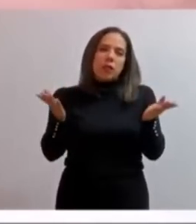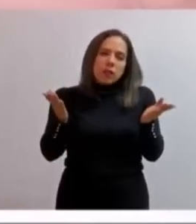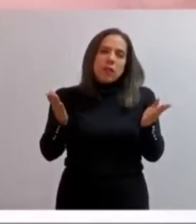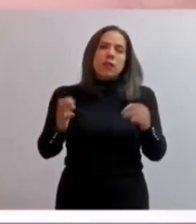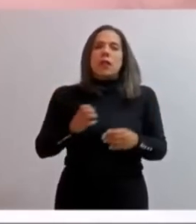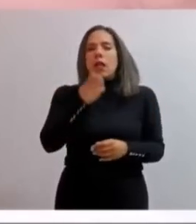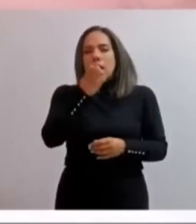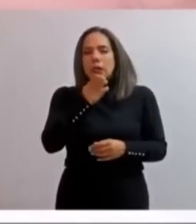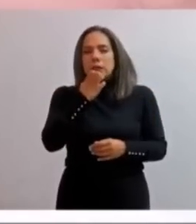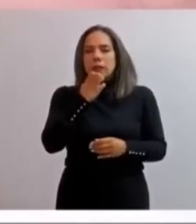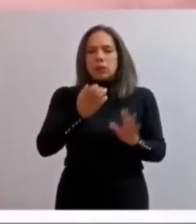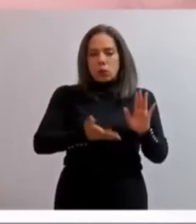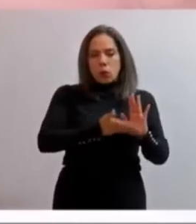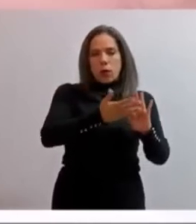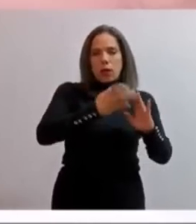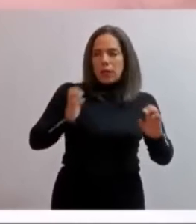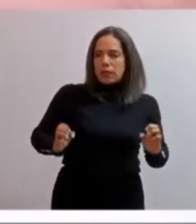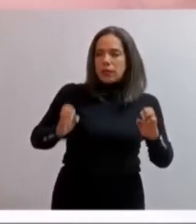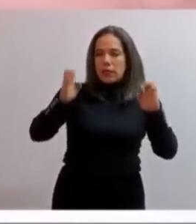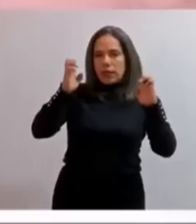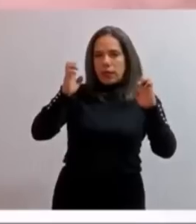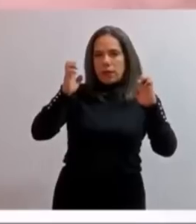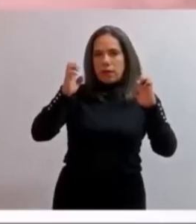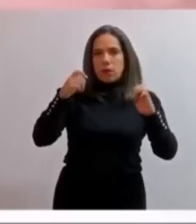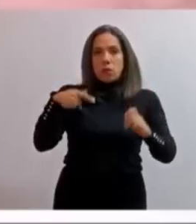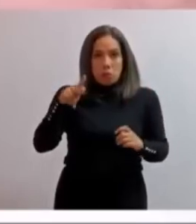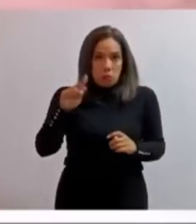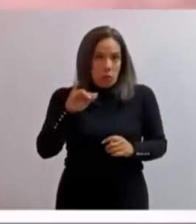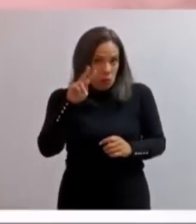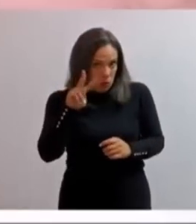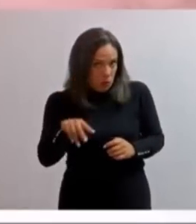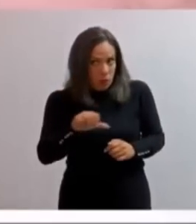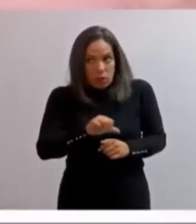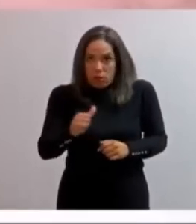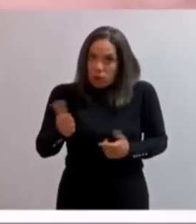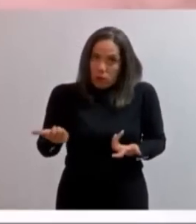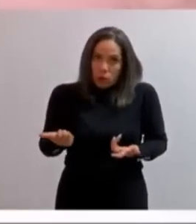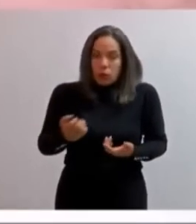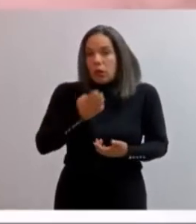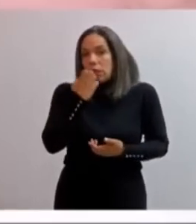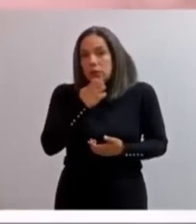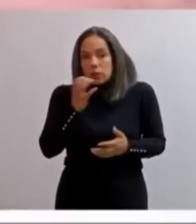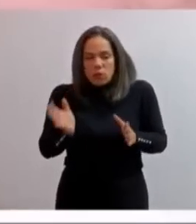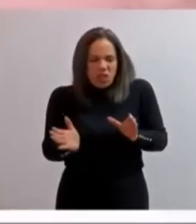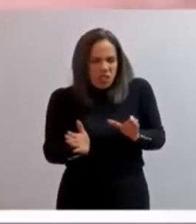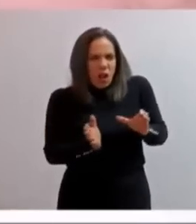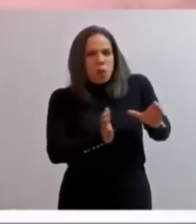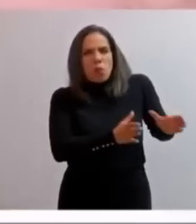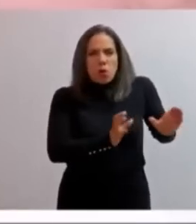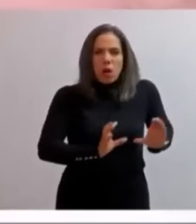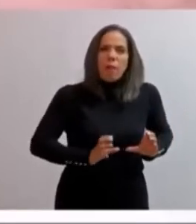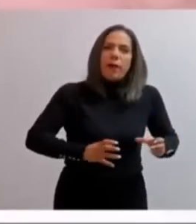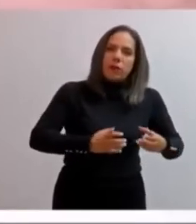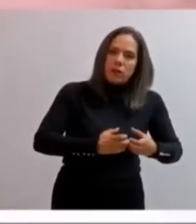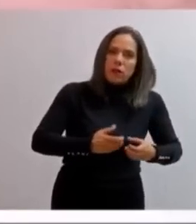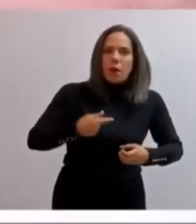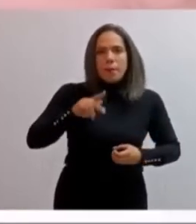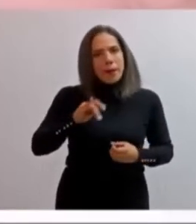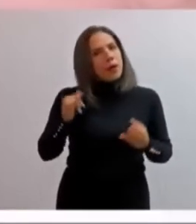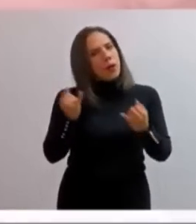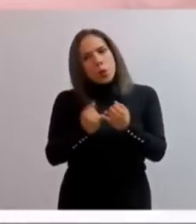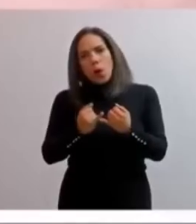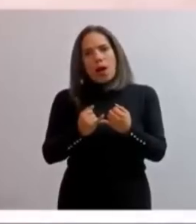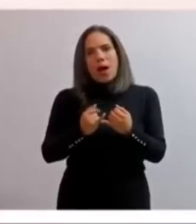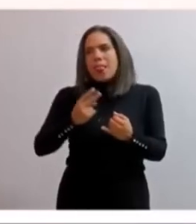de alguna manera viven apartadas de su comunidad. Hoy lo que necesitamos es que la comunidad también entre a la